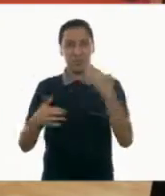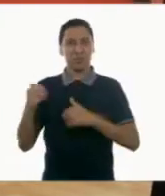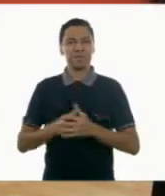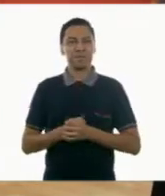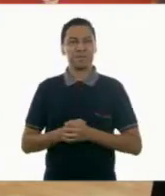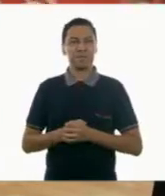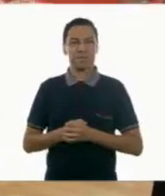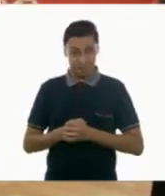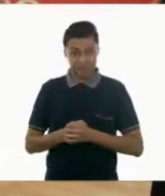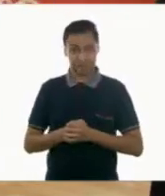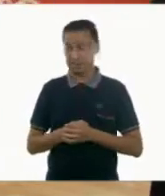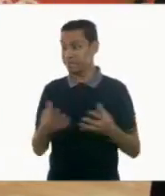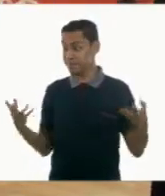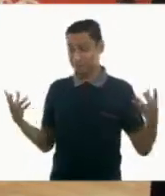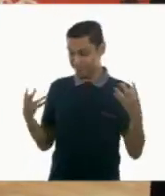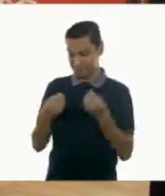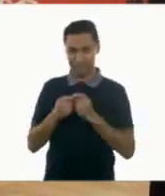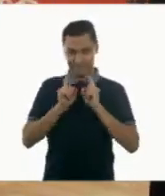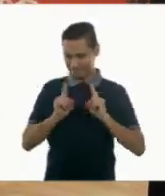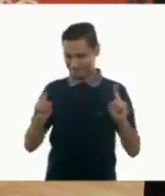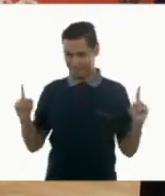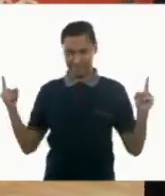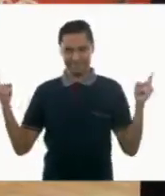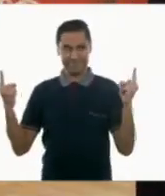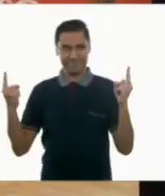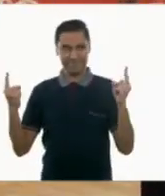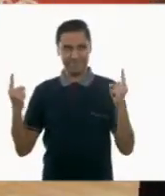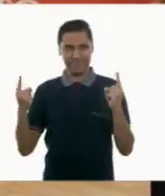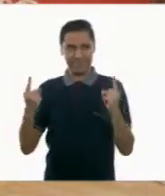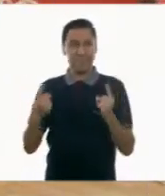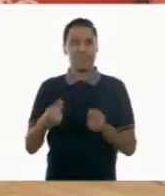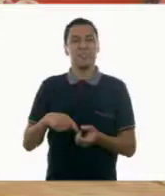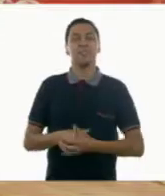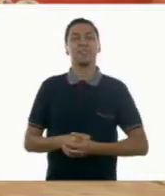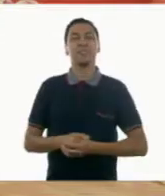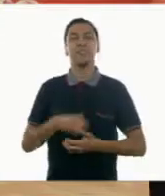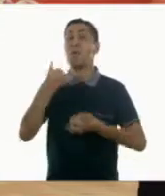Vamos a hacer el juego del avión. Digo,